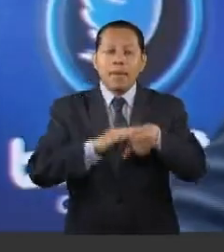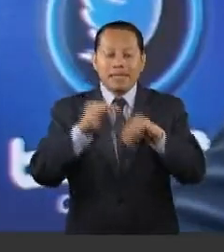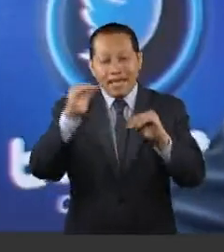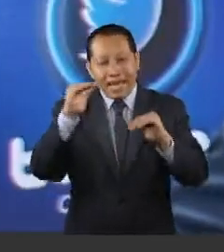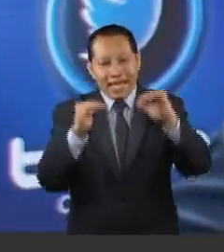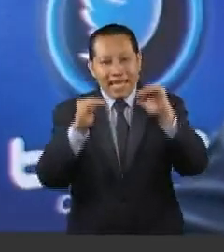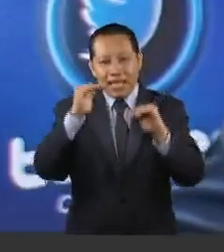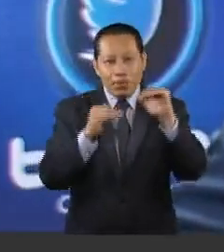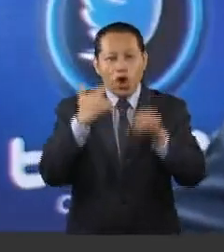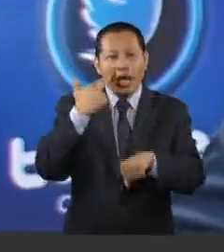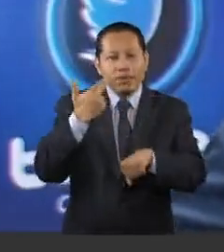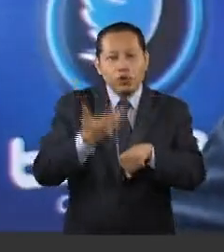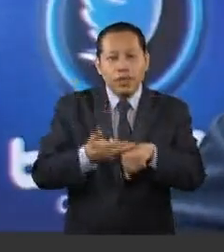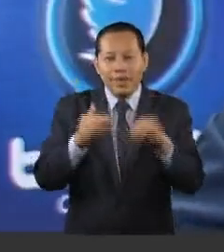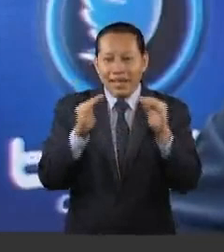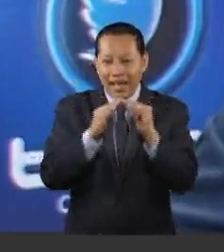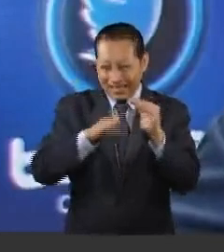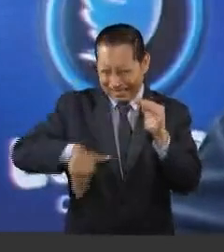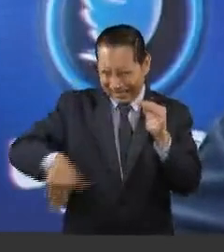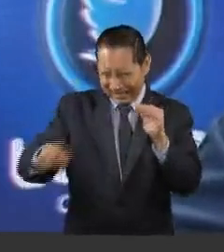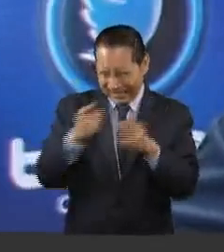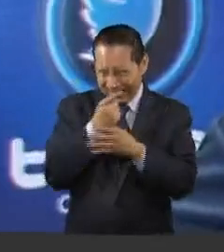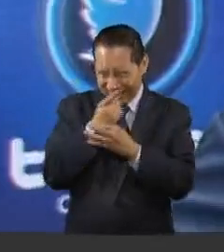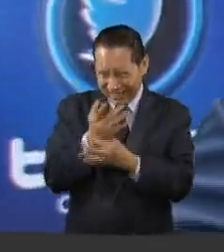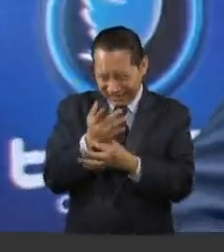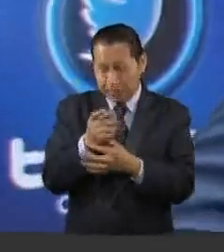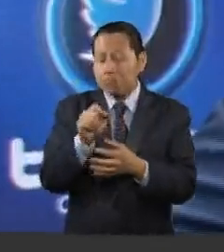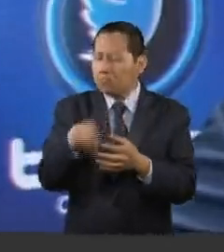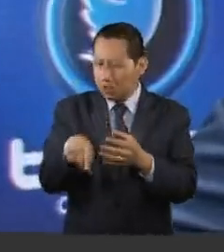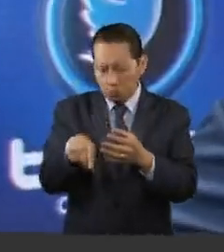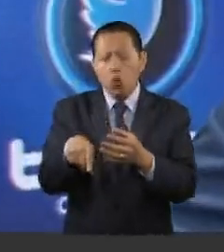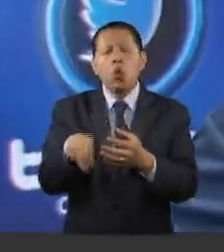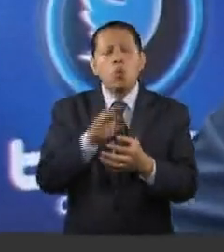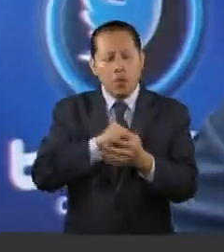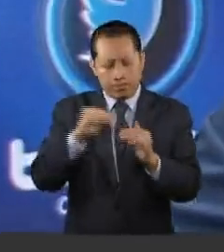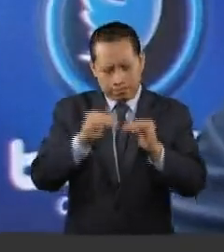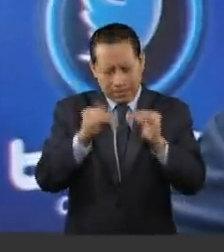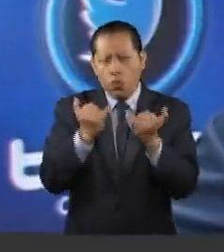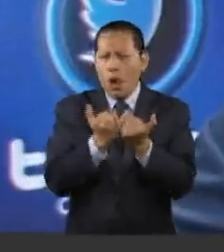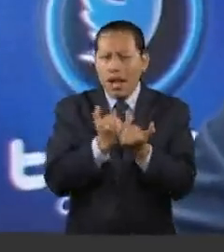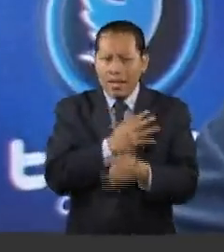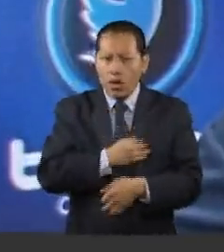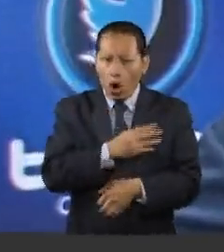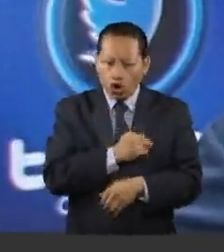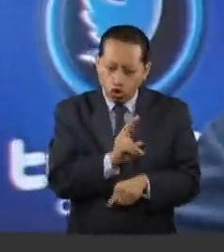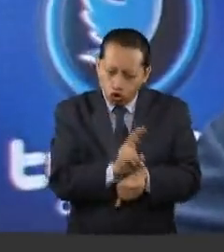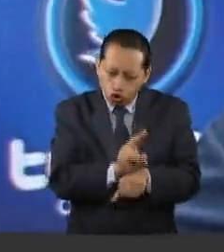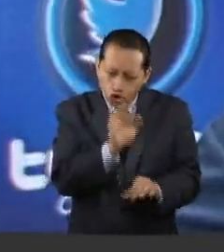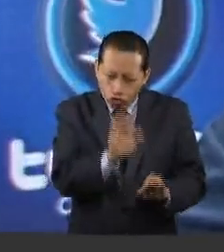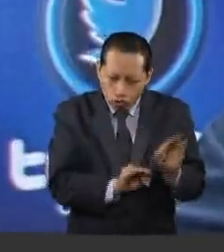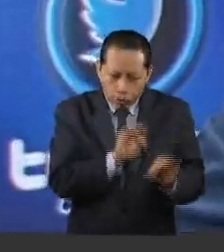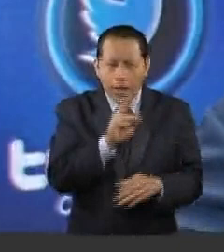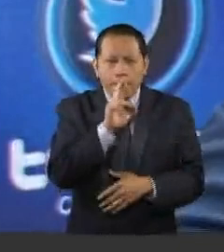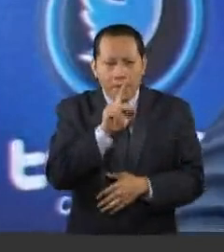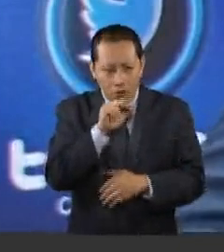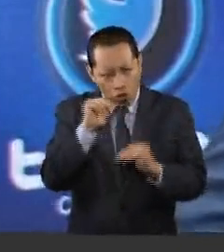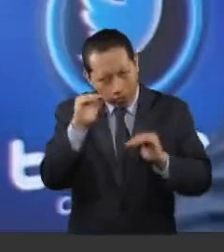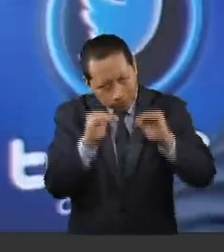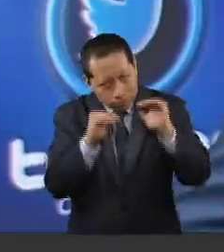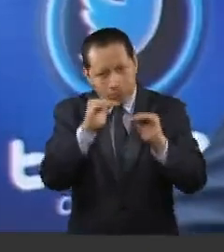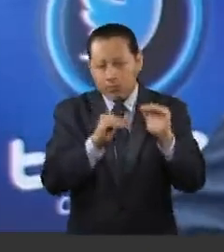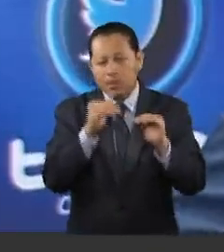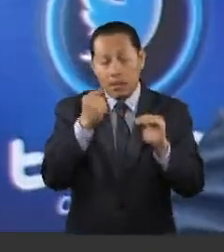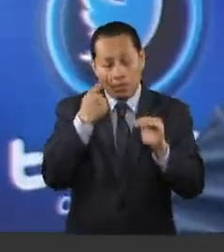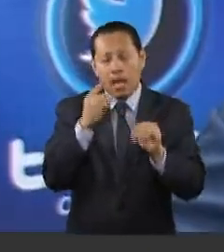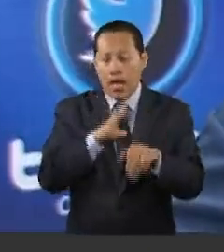responsabilidades domésticas que tú referías y de crianza no hay muchos beneficios el primero de ellos es eh entre